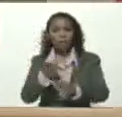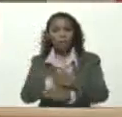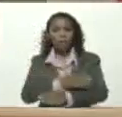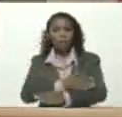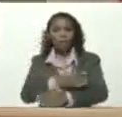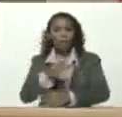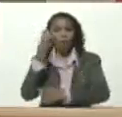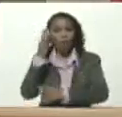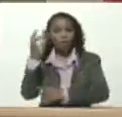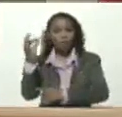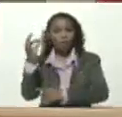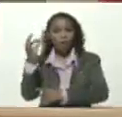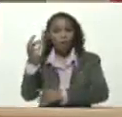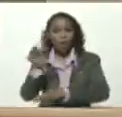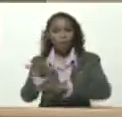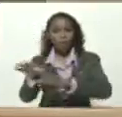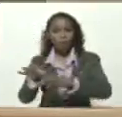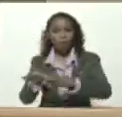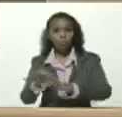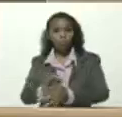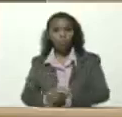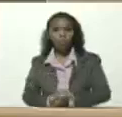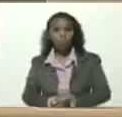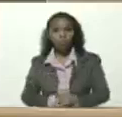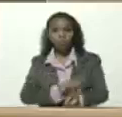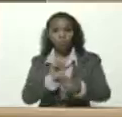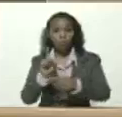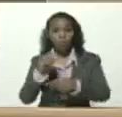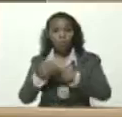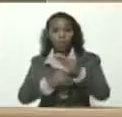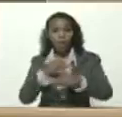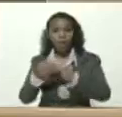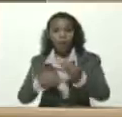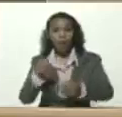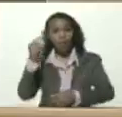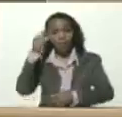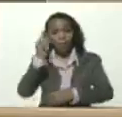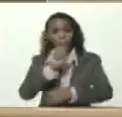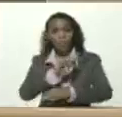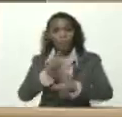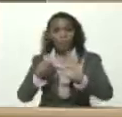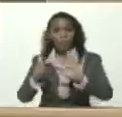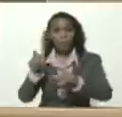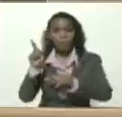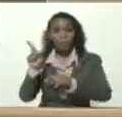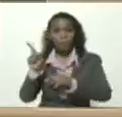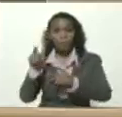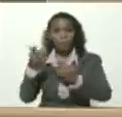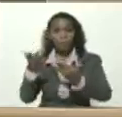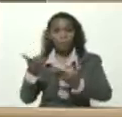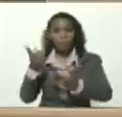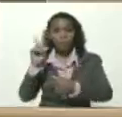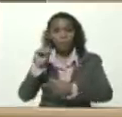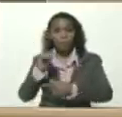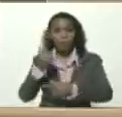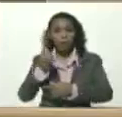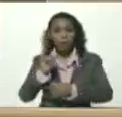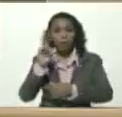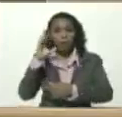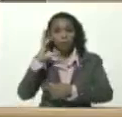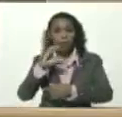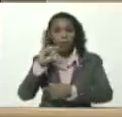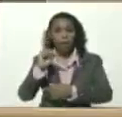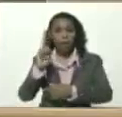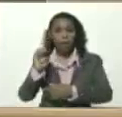los consejos municipales. Eso será el día 26, ¿verdad? Y para eso también el Consejo Nacional